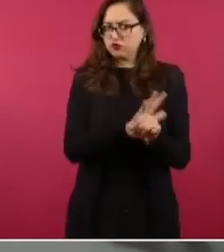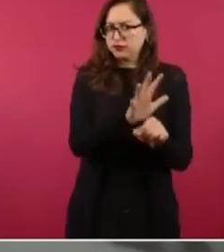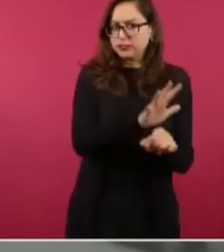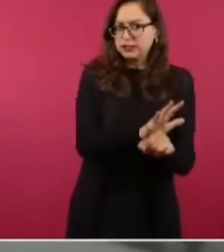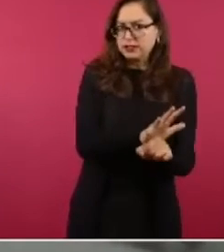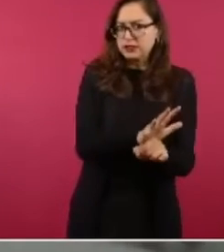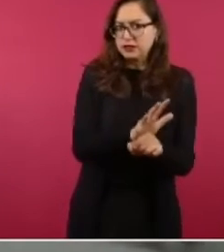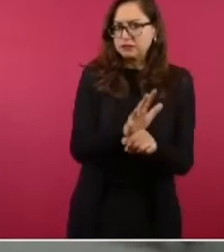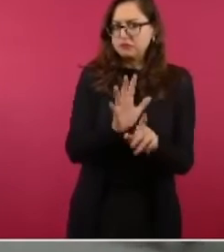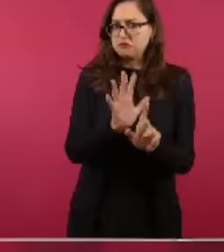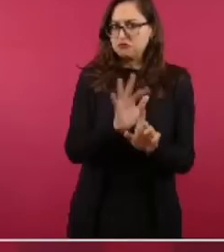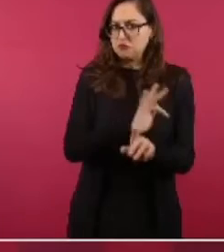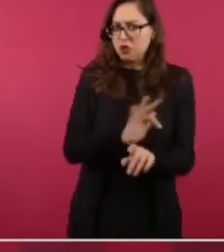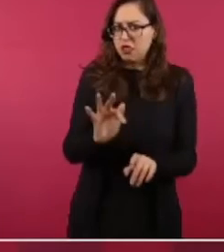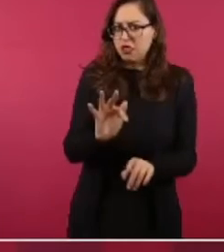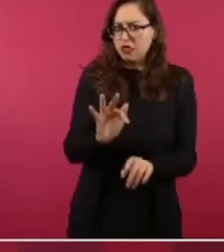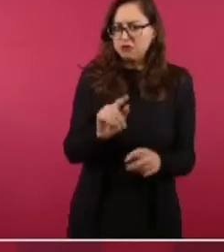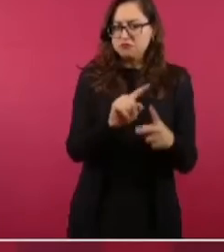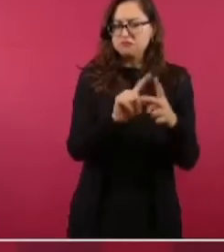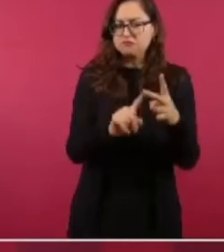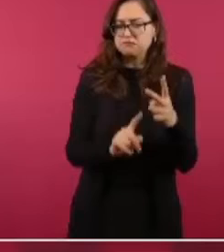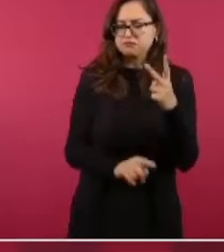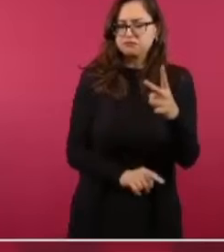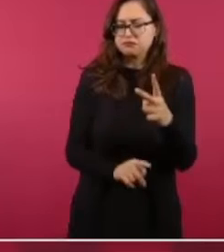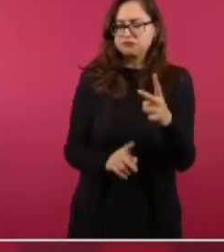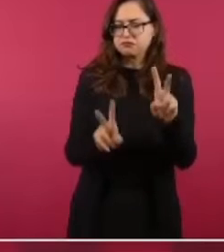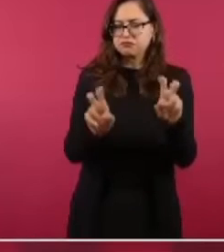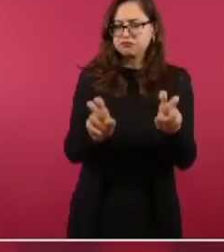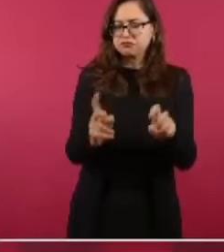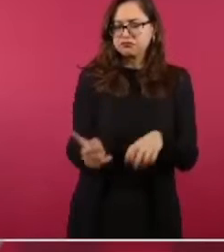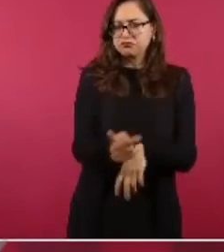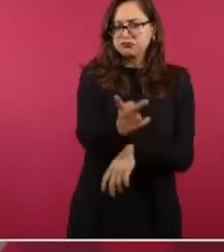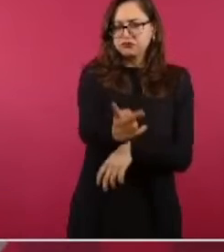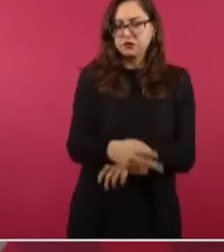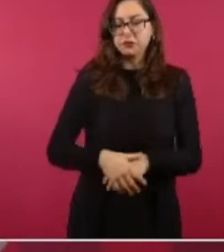primero que se está